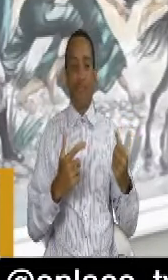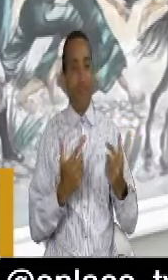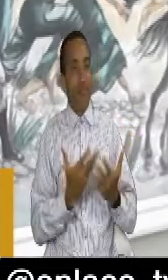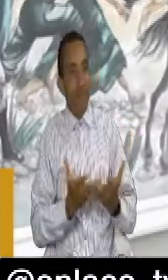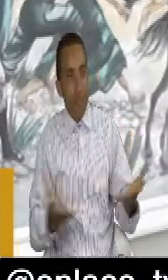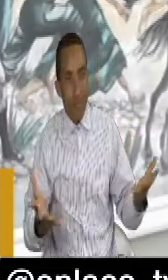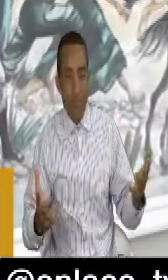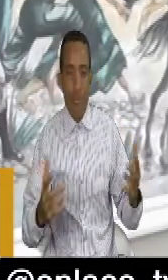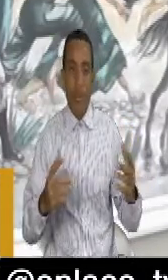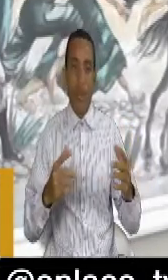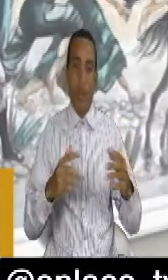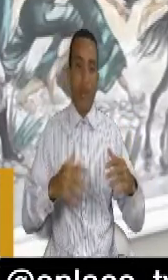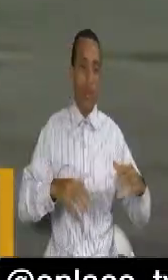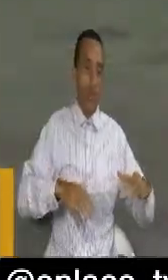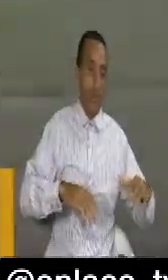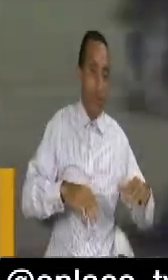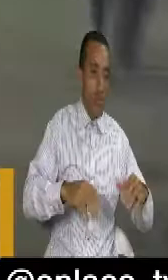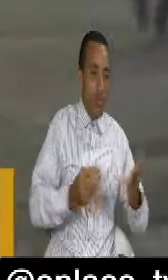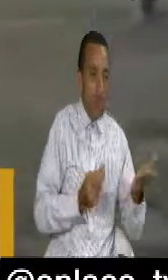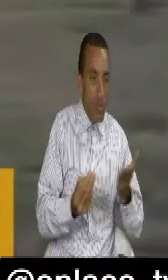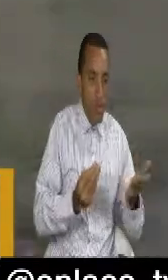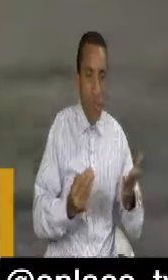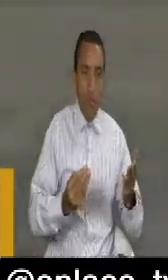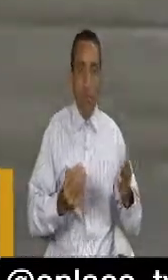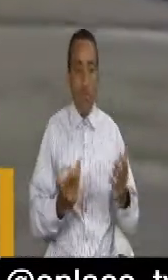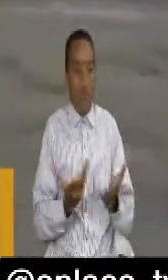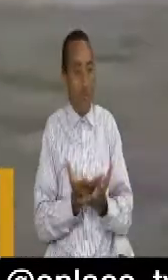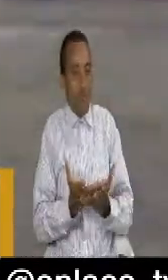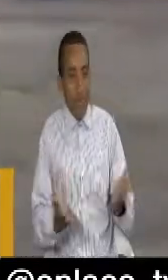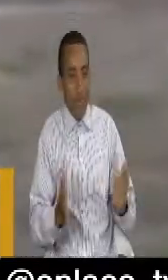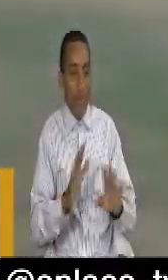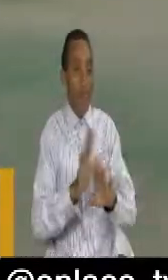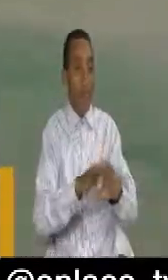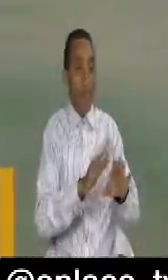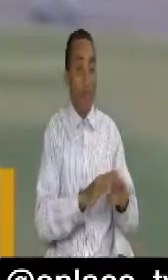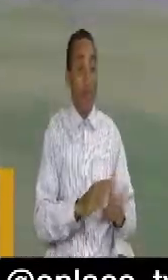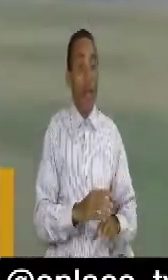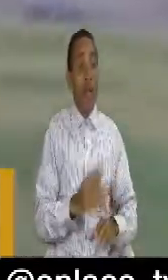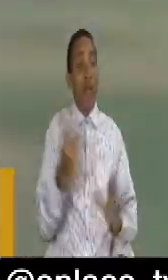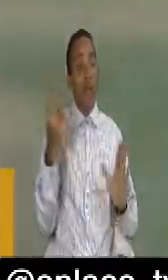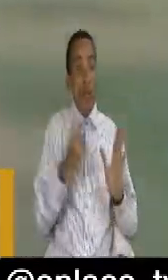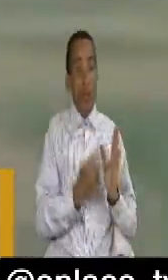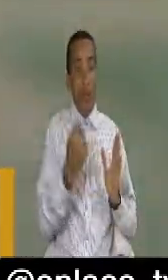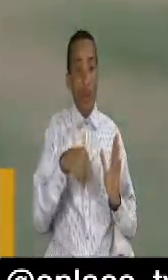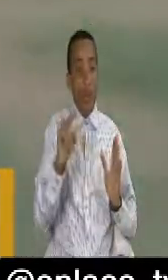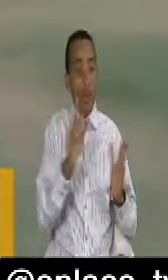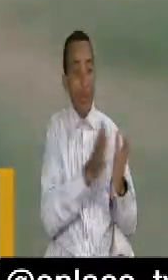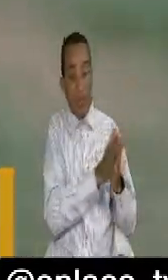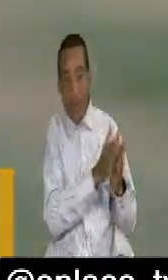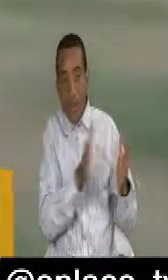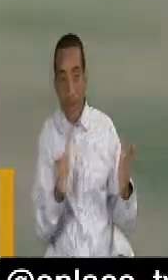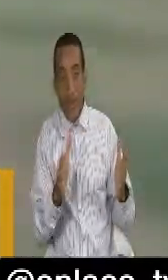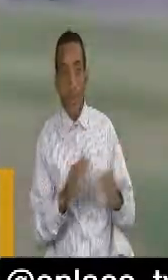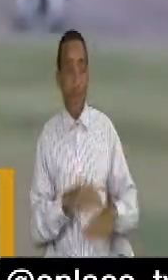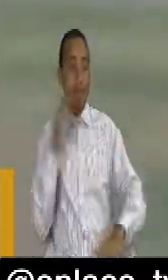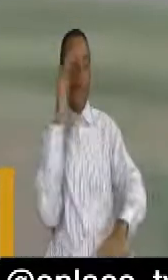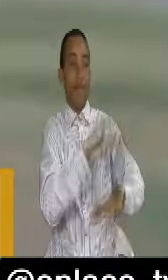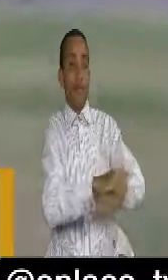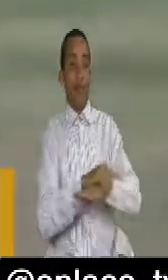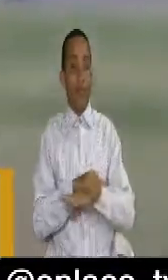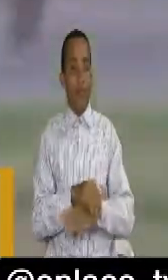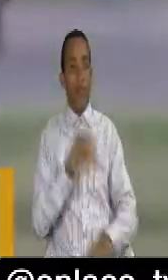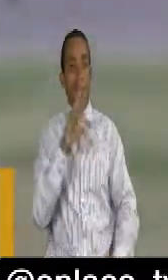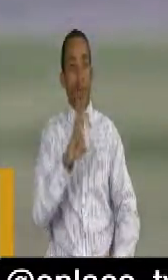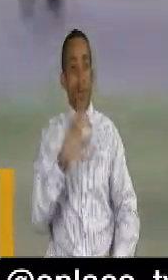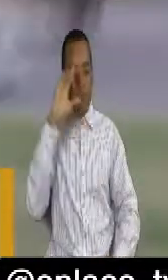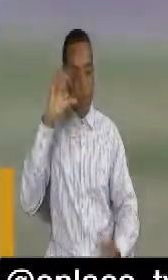diversión a las comunidades vulnerables. En lo que va corrido de 2017, 14 integrantes del ELN han sido capturados y 9 miembros